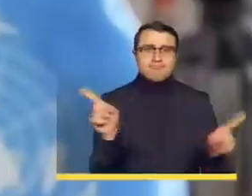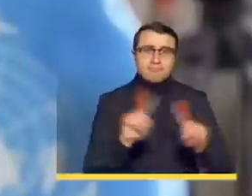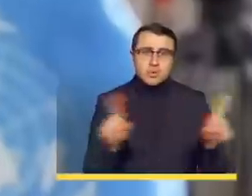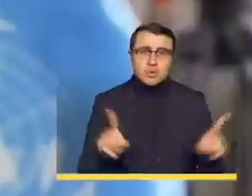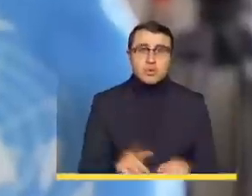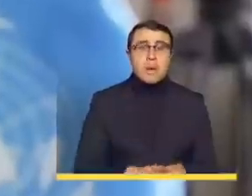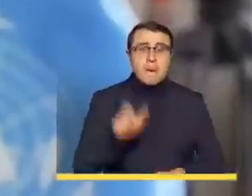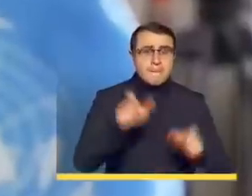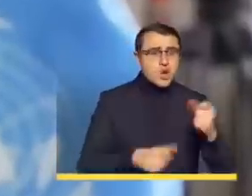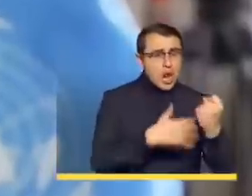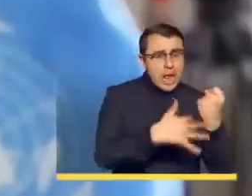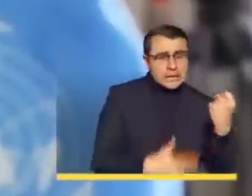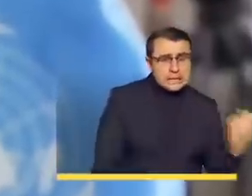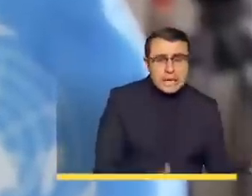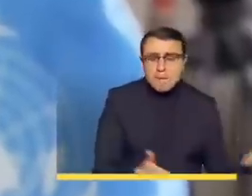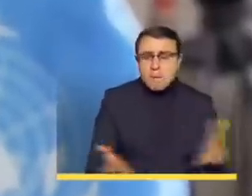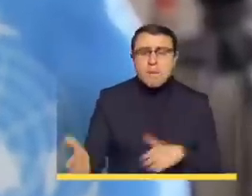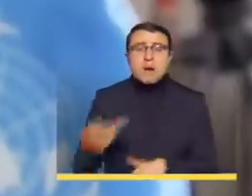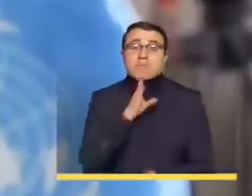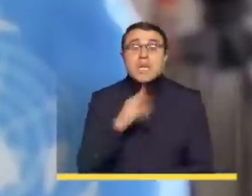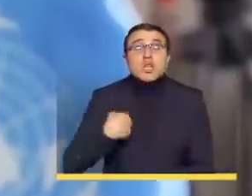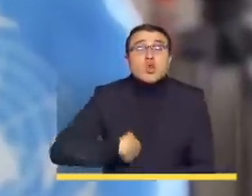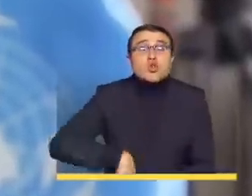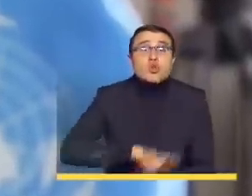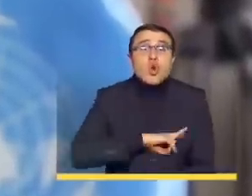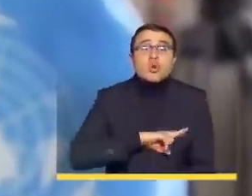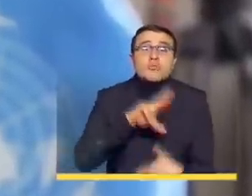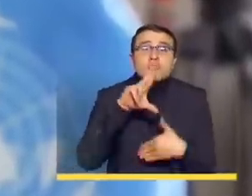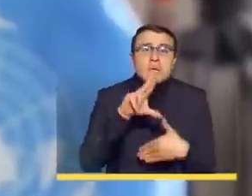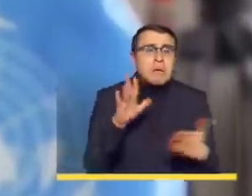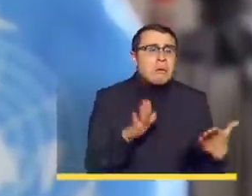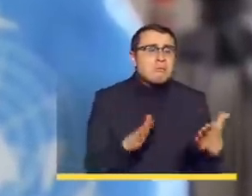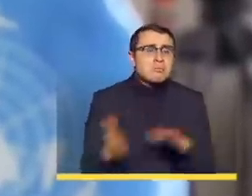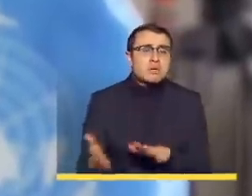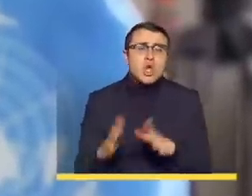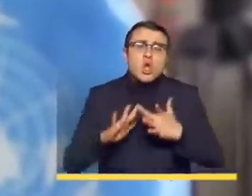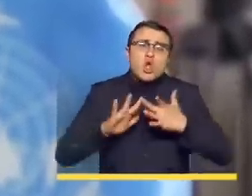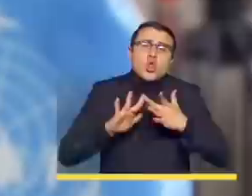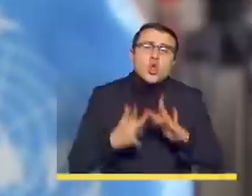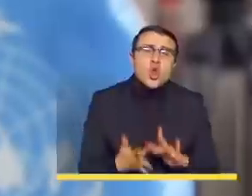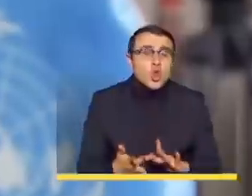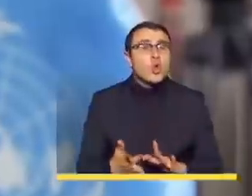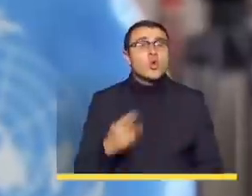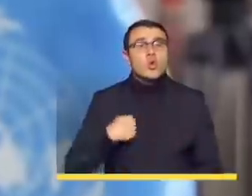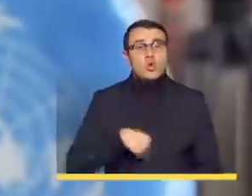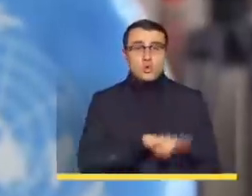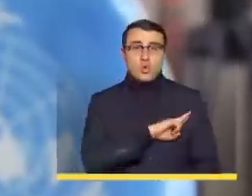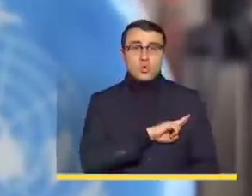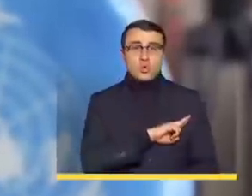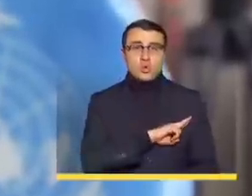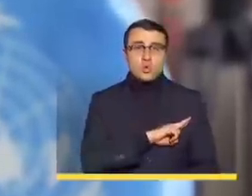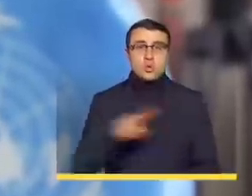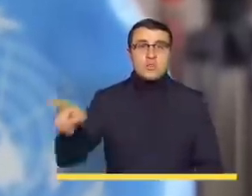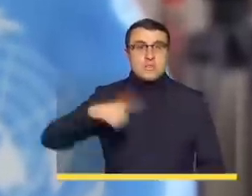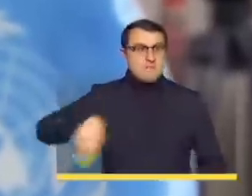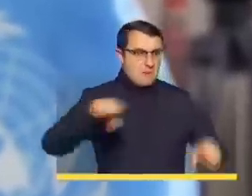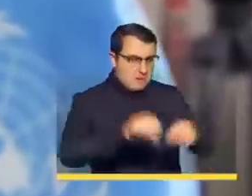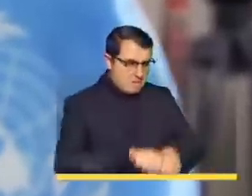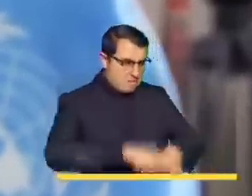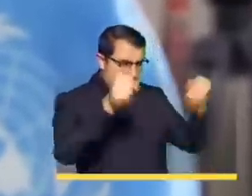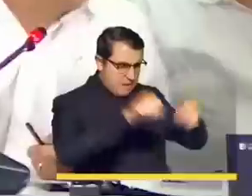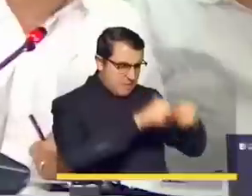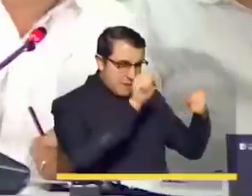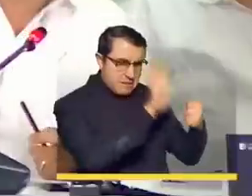hemos puesto la sangre somos nosotros. Los que hemos puesto el dolor somos nosotros. Los que nos han destruido